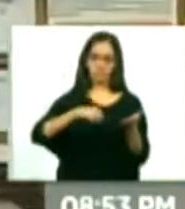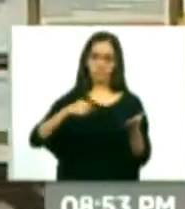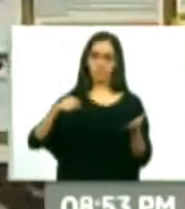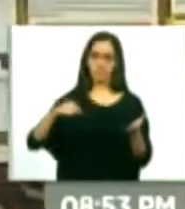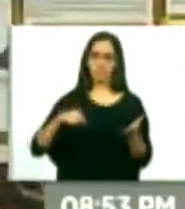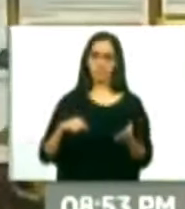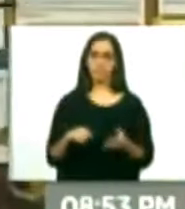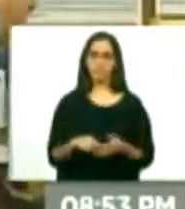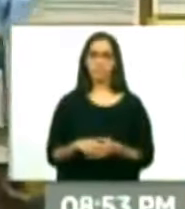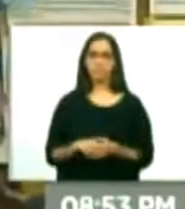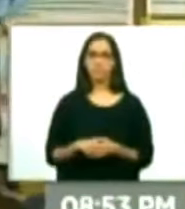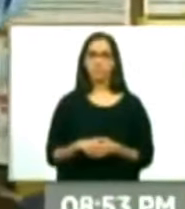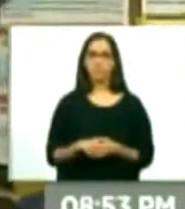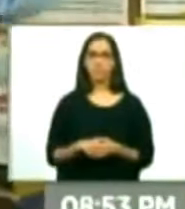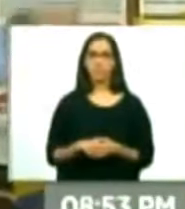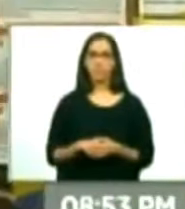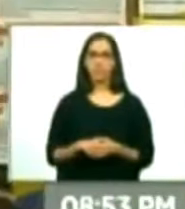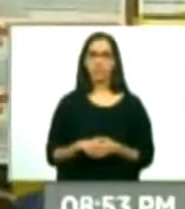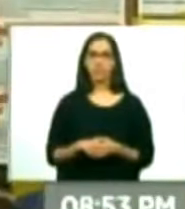Sucre.